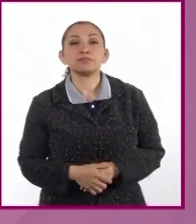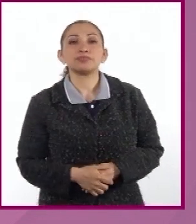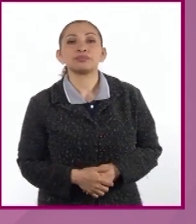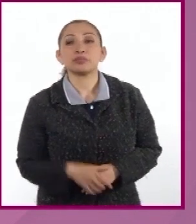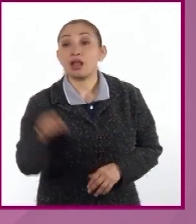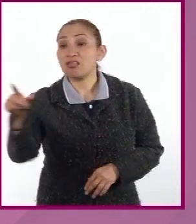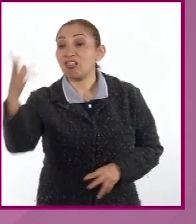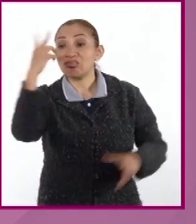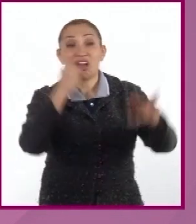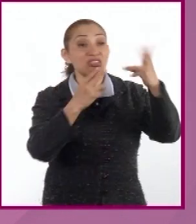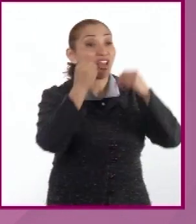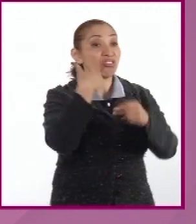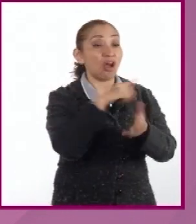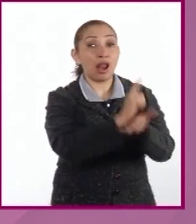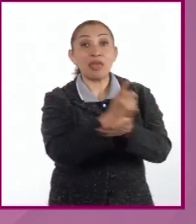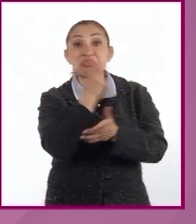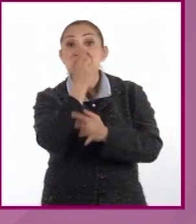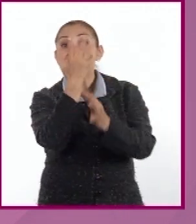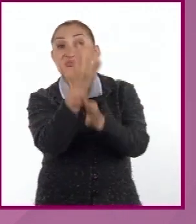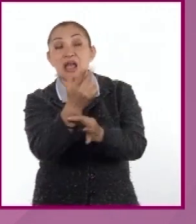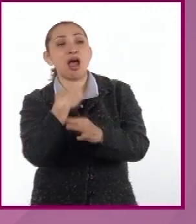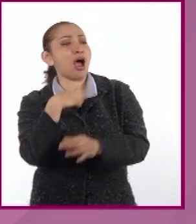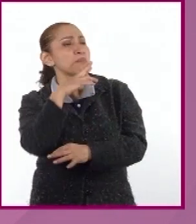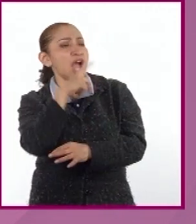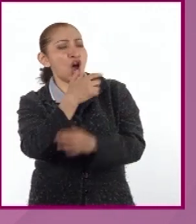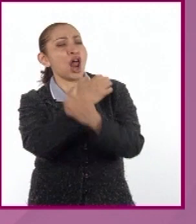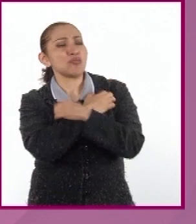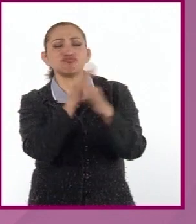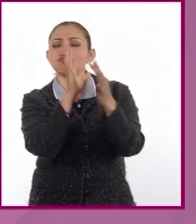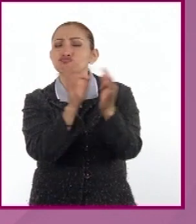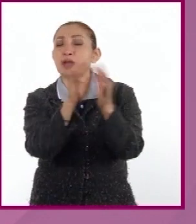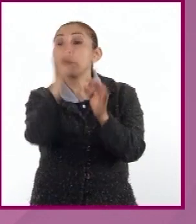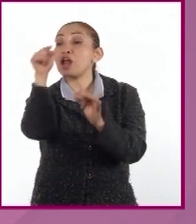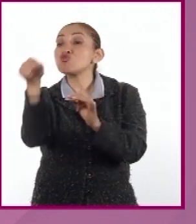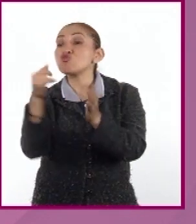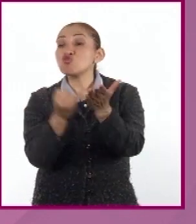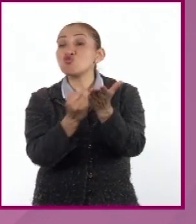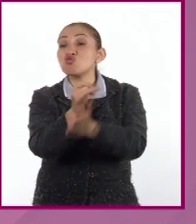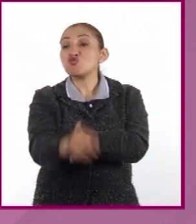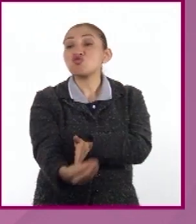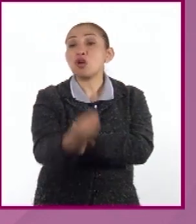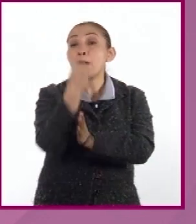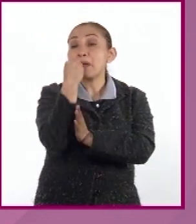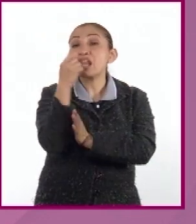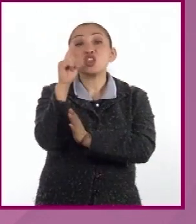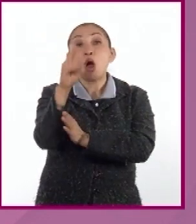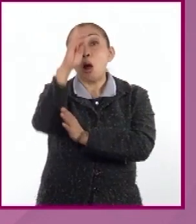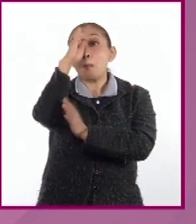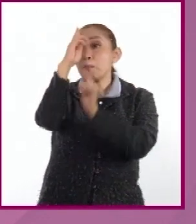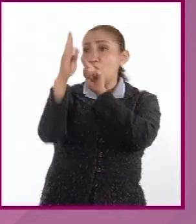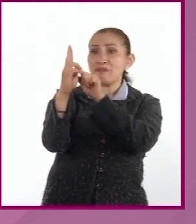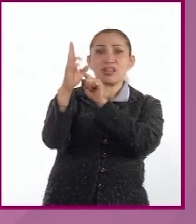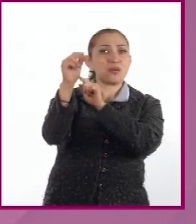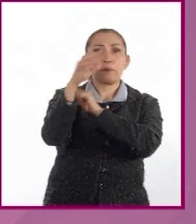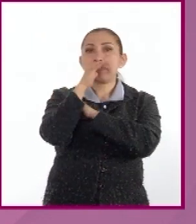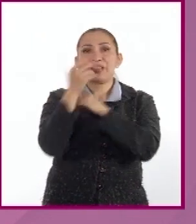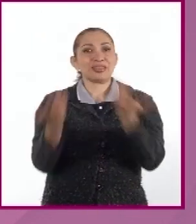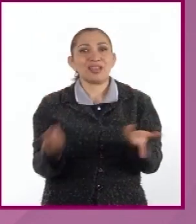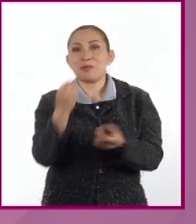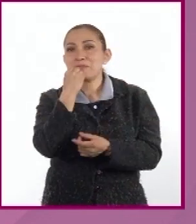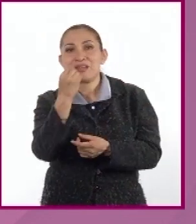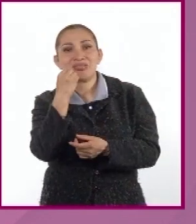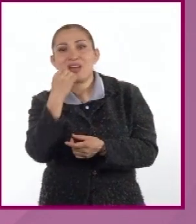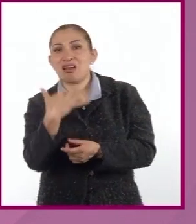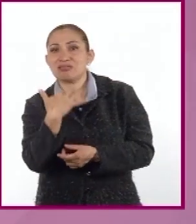Quienes se oponen a la ley argumentan que es mejor educar para elegir lo que se come y no prohibir el consumo de los alimentos